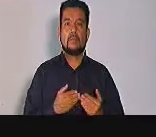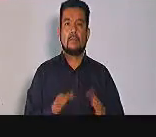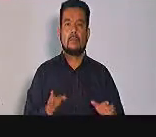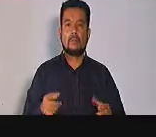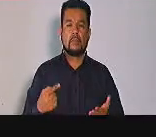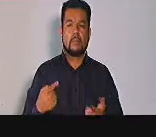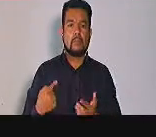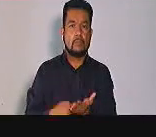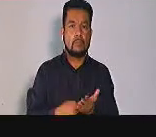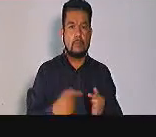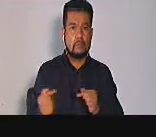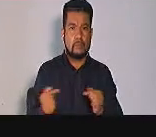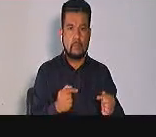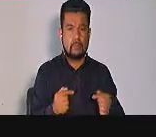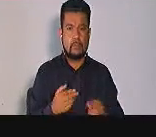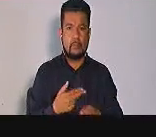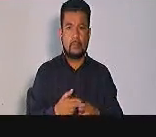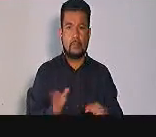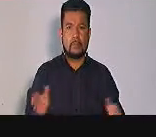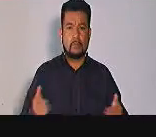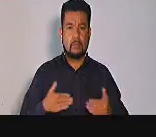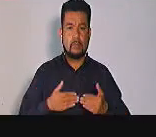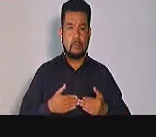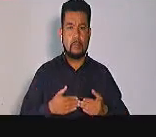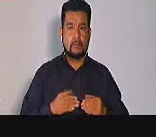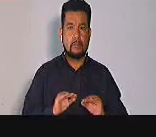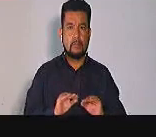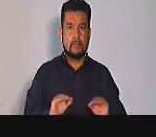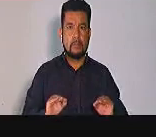Abro la discusión, anuncio que se va a cerrar.